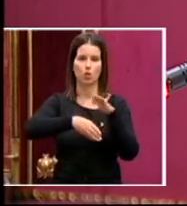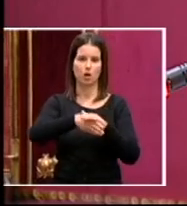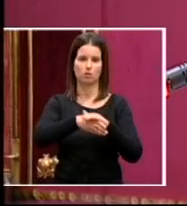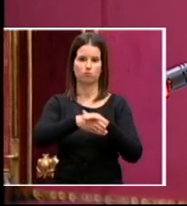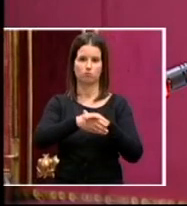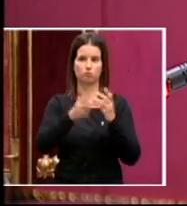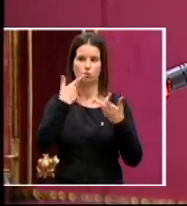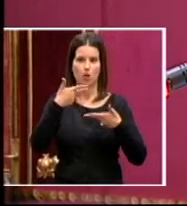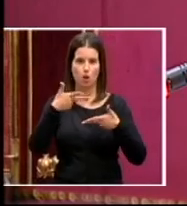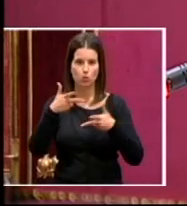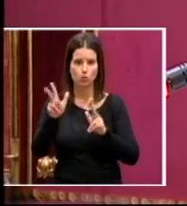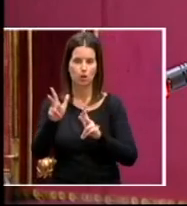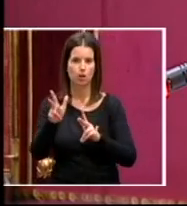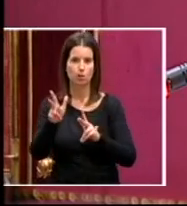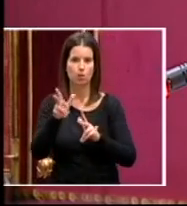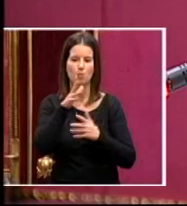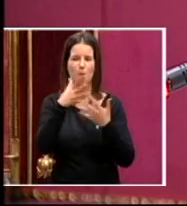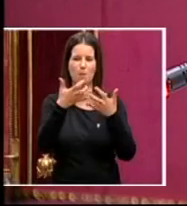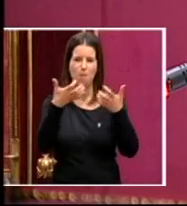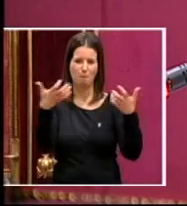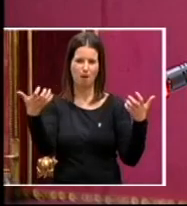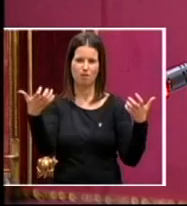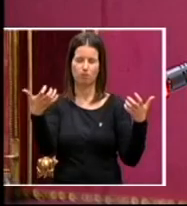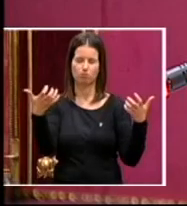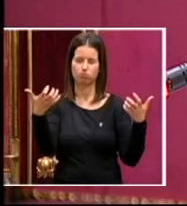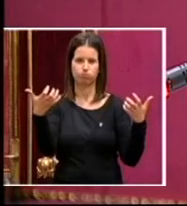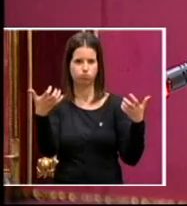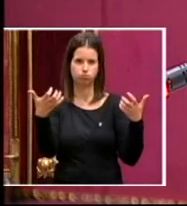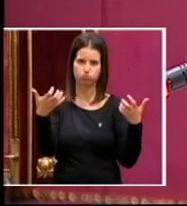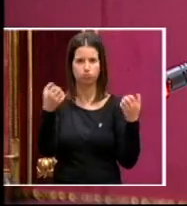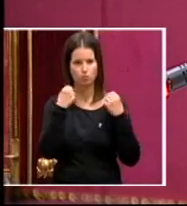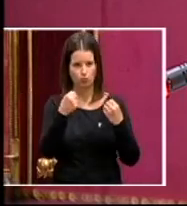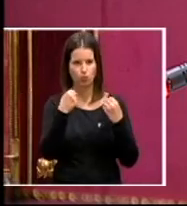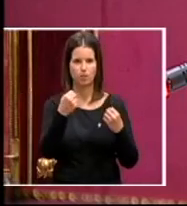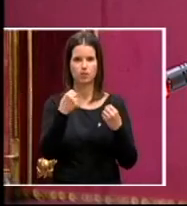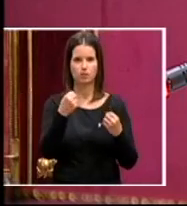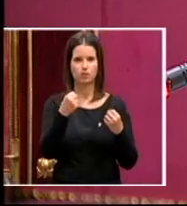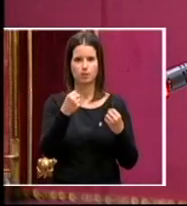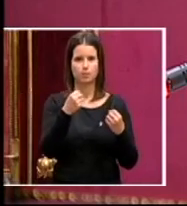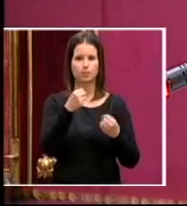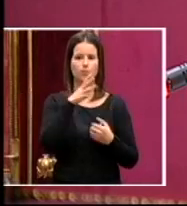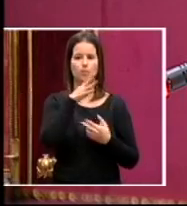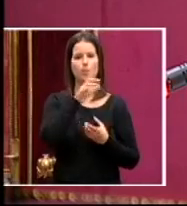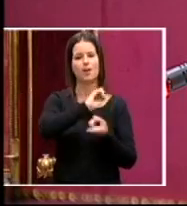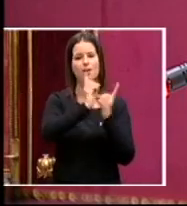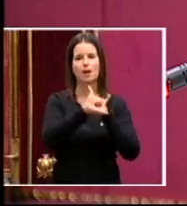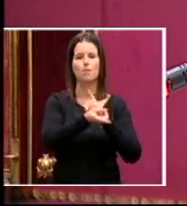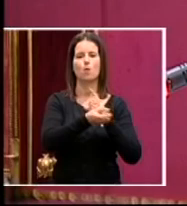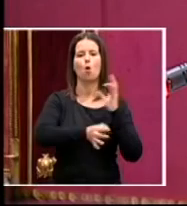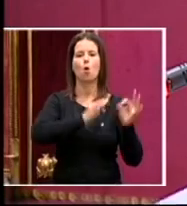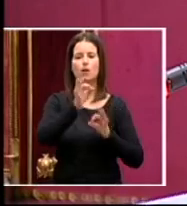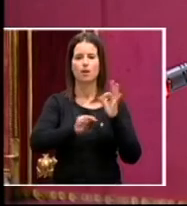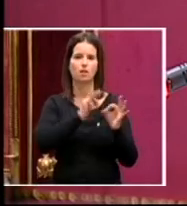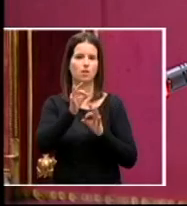decir, con un párrafo tan demoledor, no tanto por el cambio organizativo, sino porque no